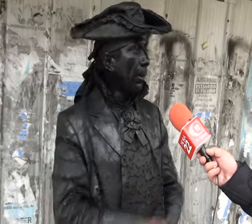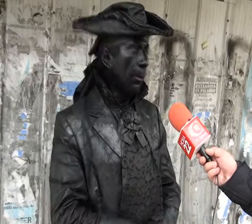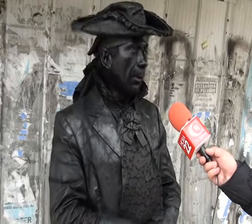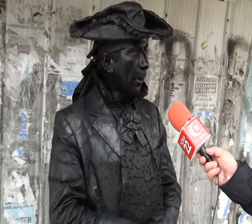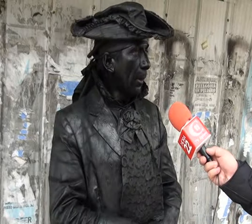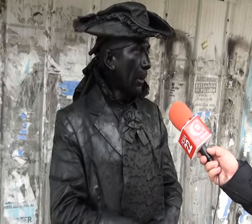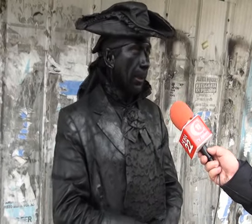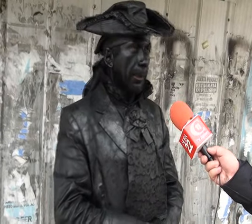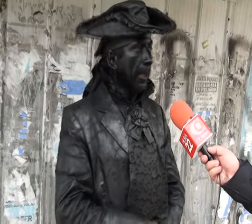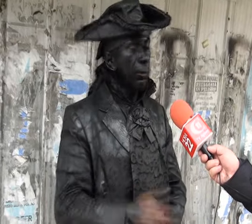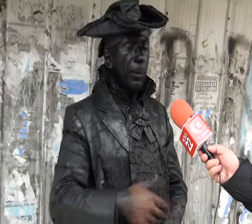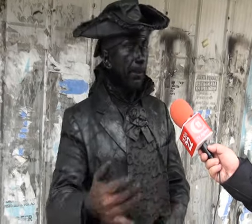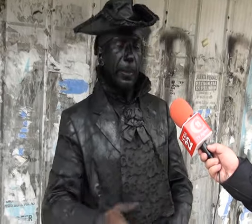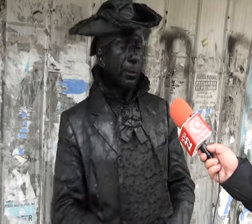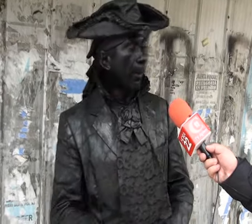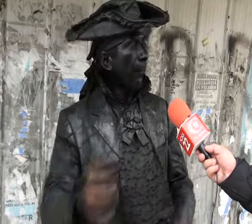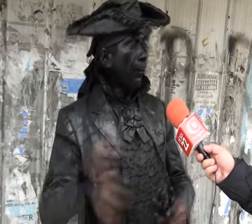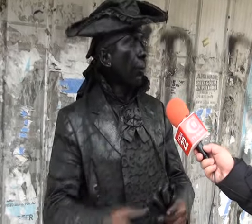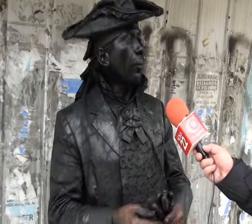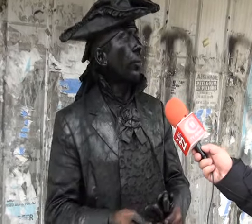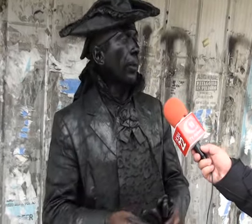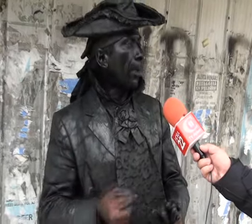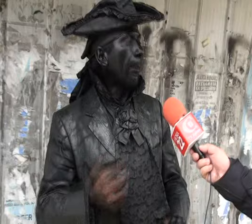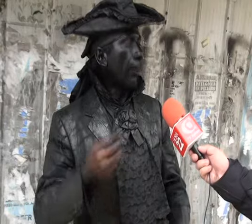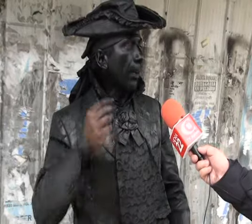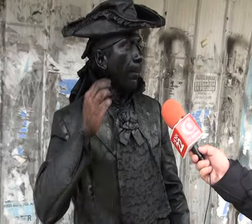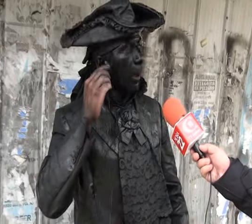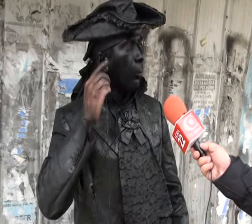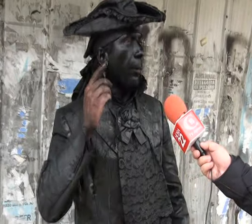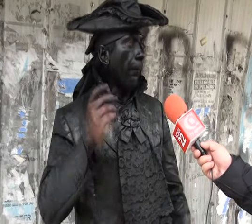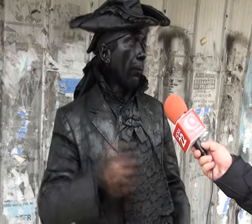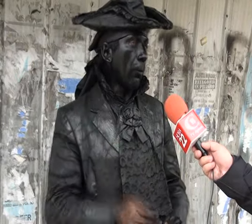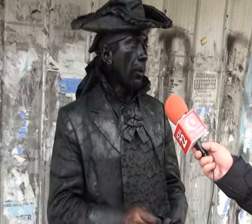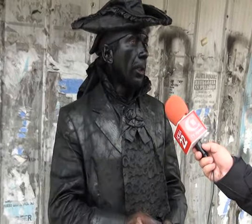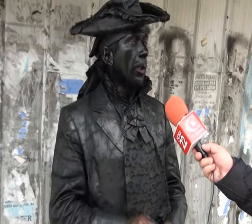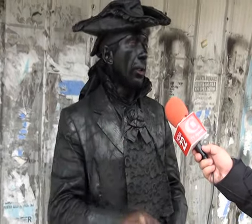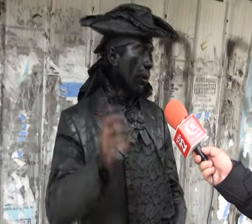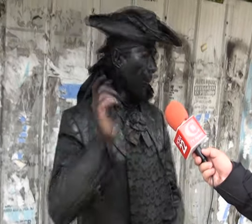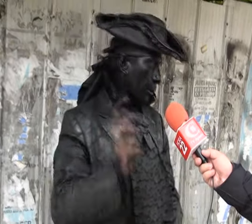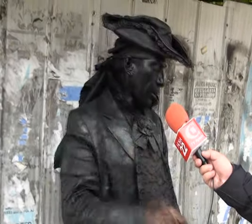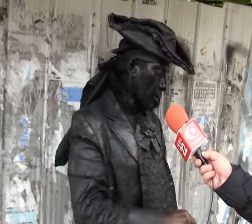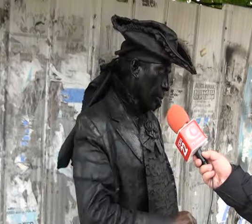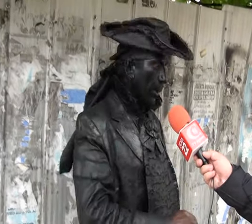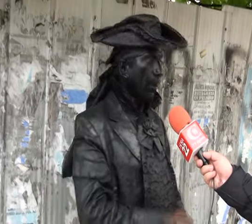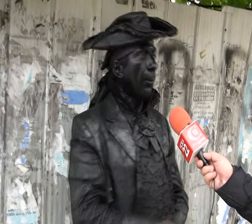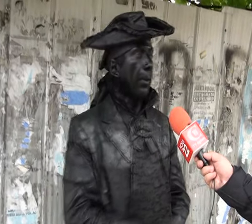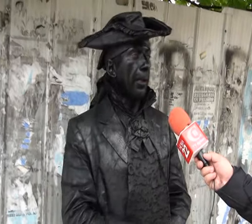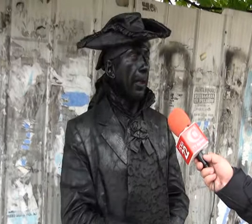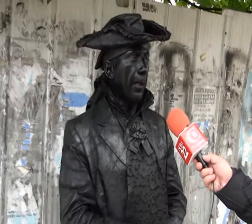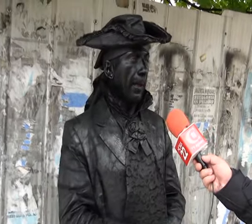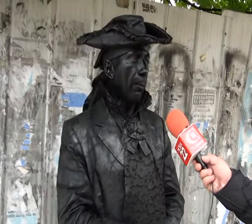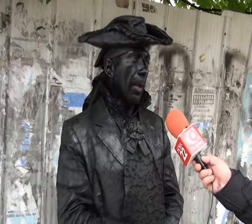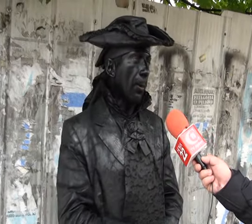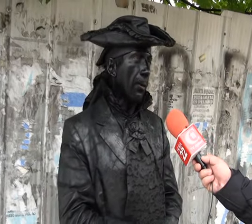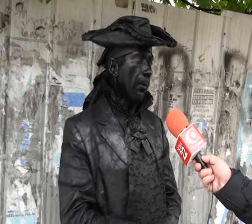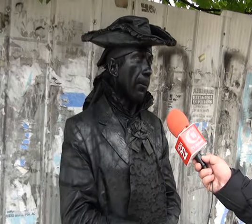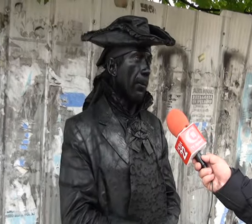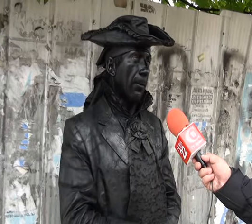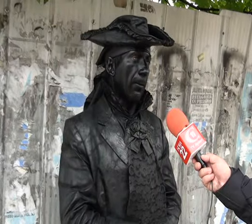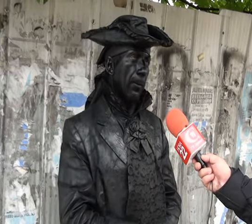el caso a esas personas, prefiero ponerme el audífono y solamente escucho la